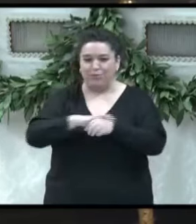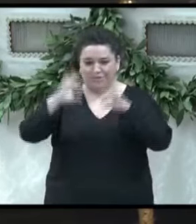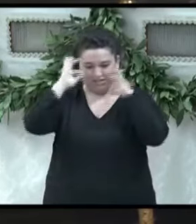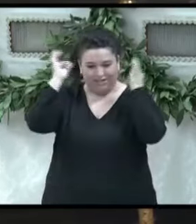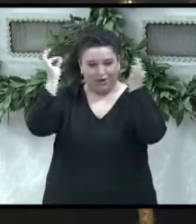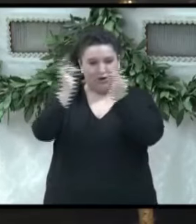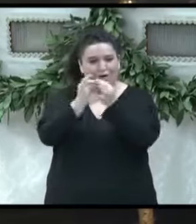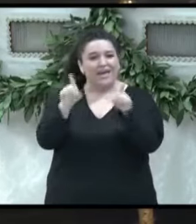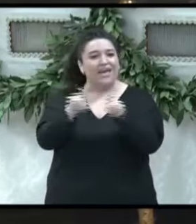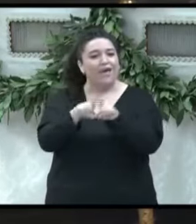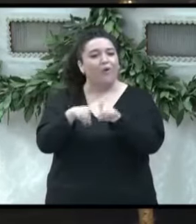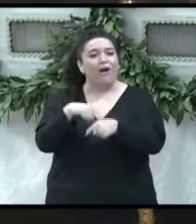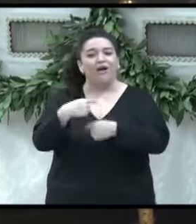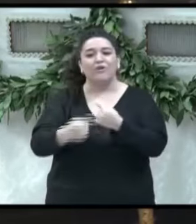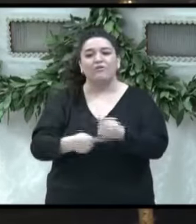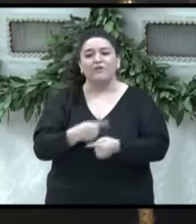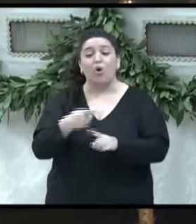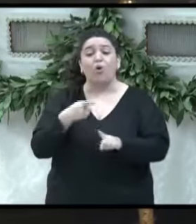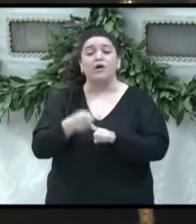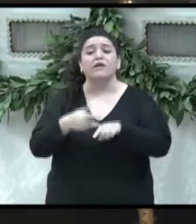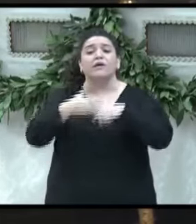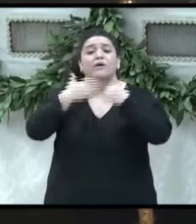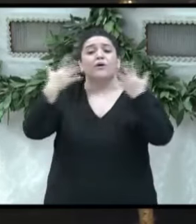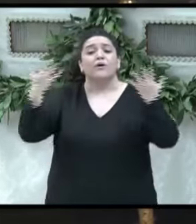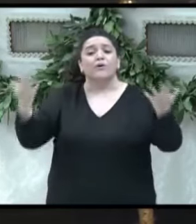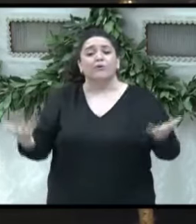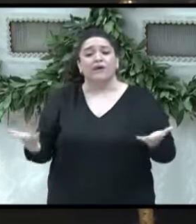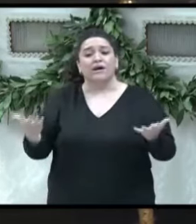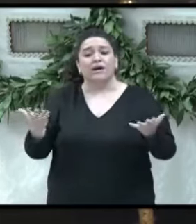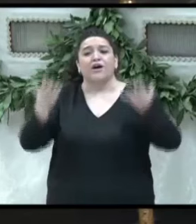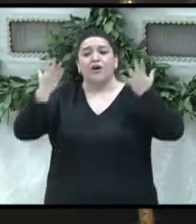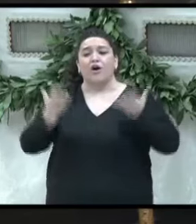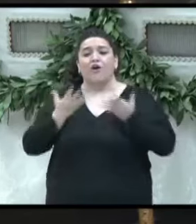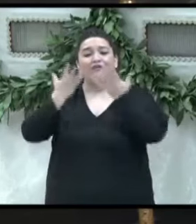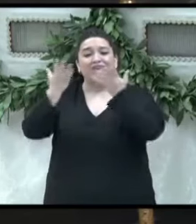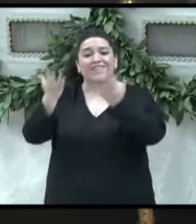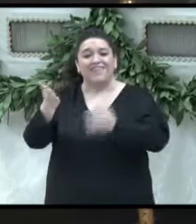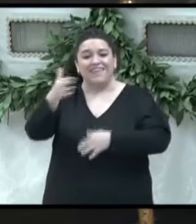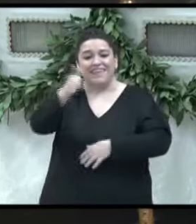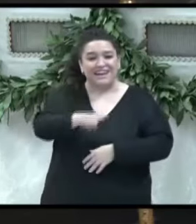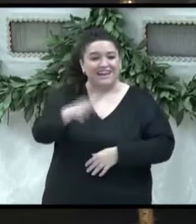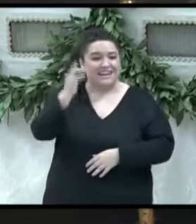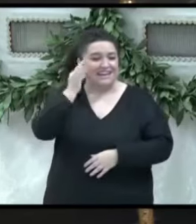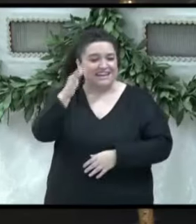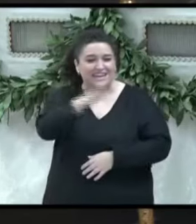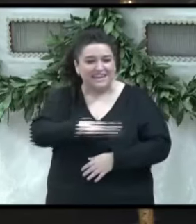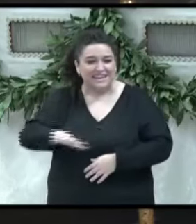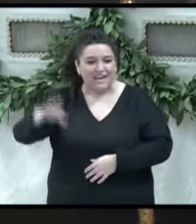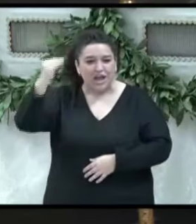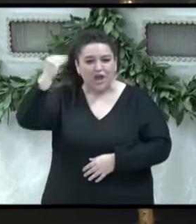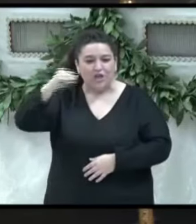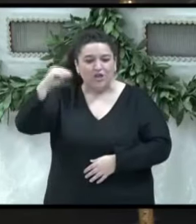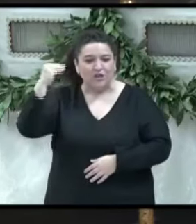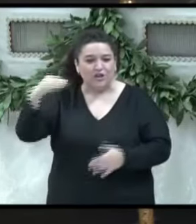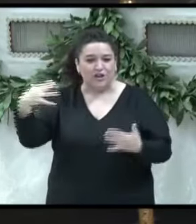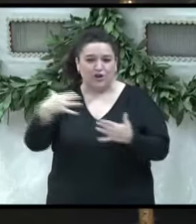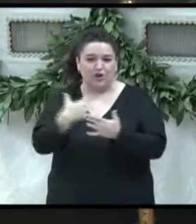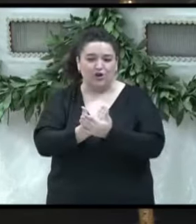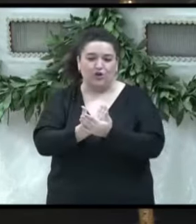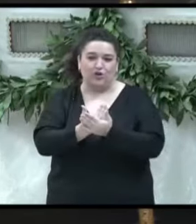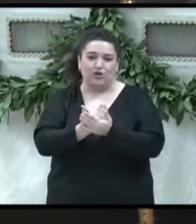como una familia cuyo objetivo es ofrecerles a los niños adolescentes y